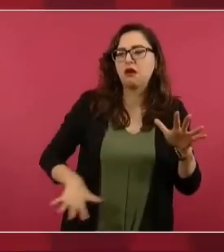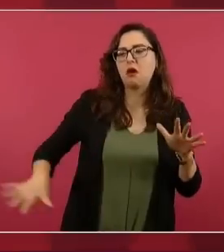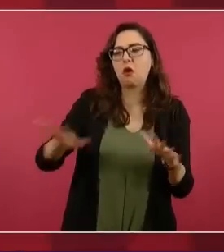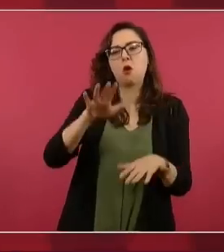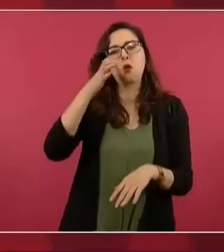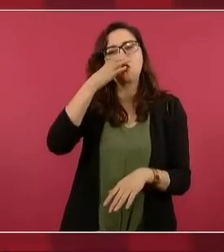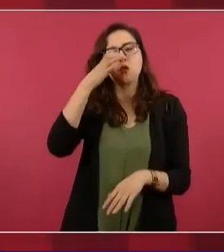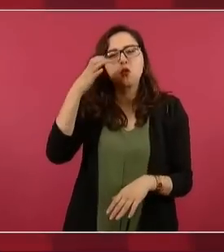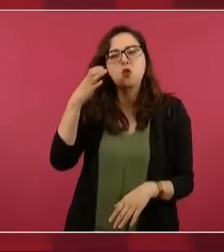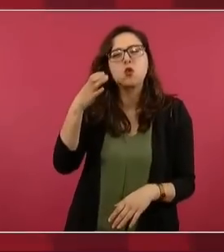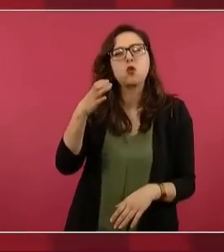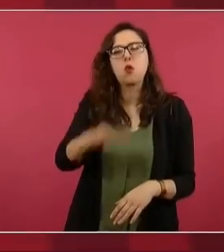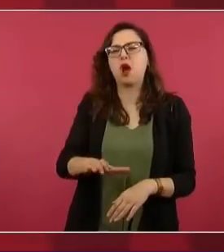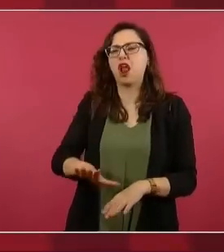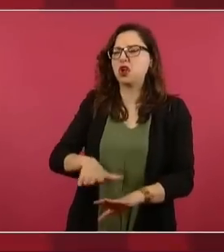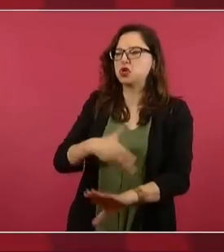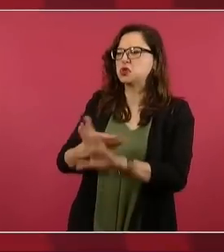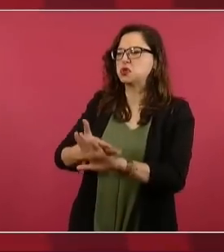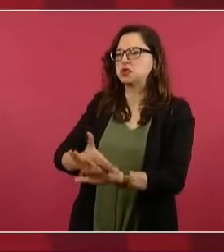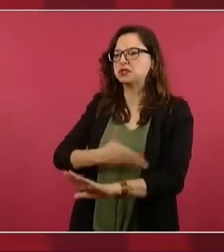de mucha humillación.